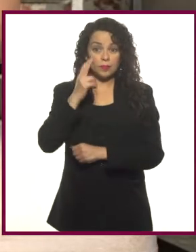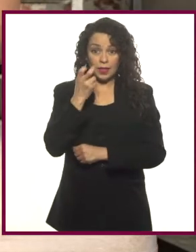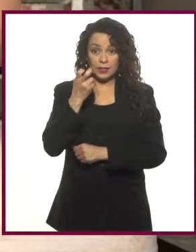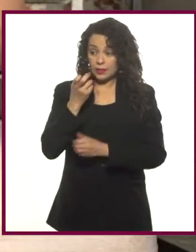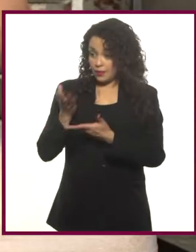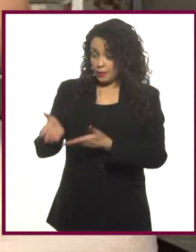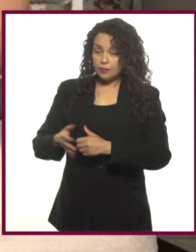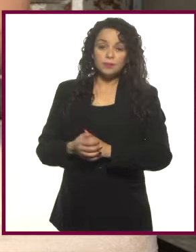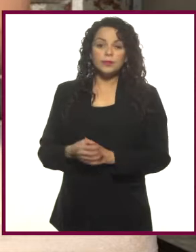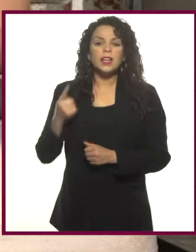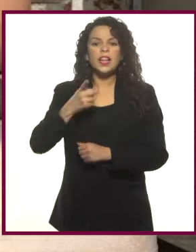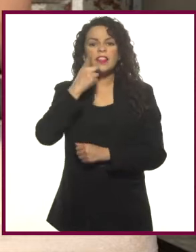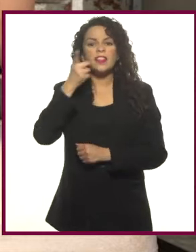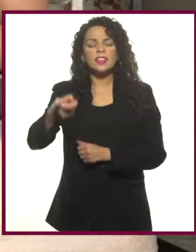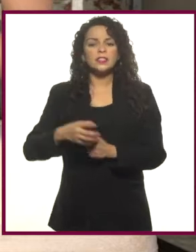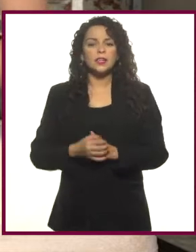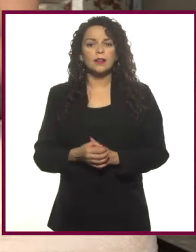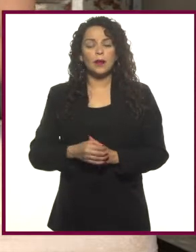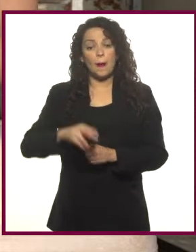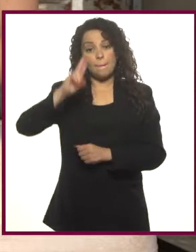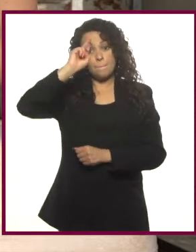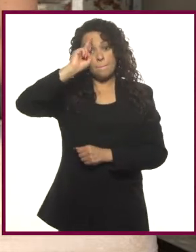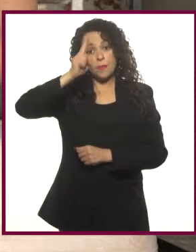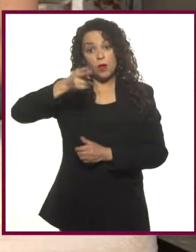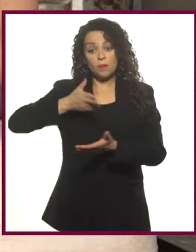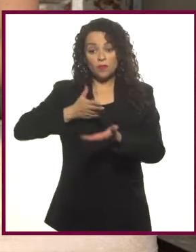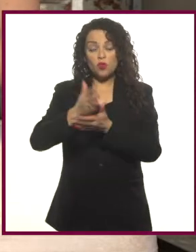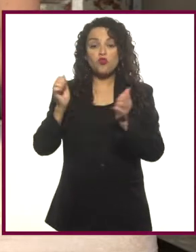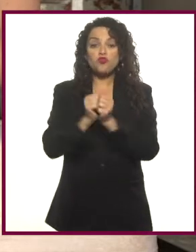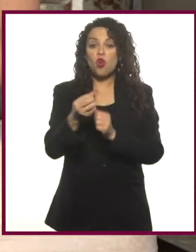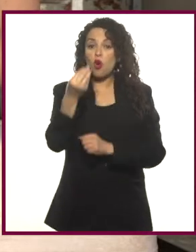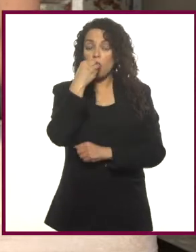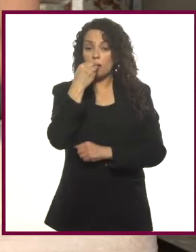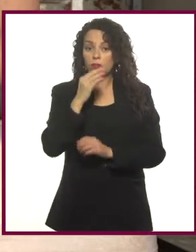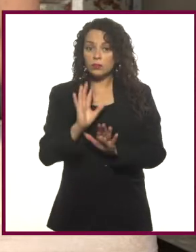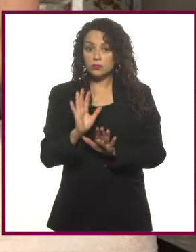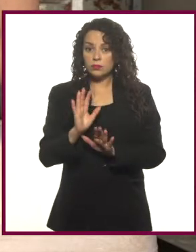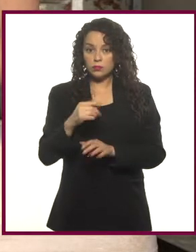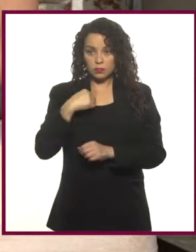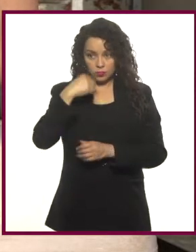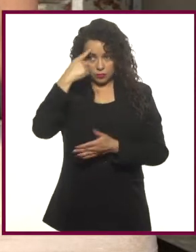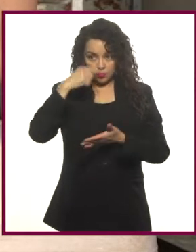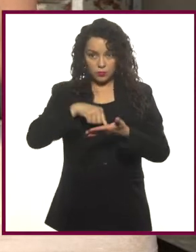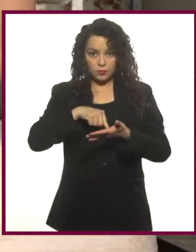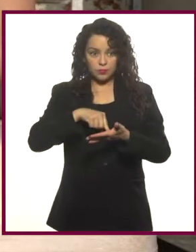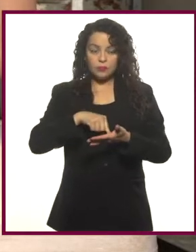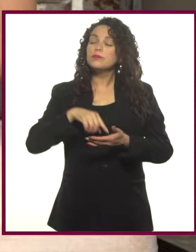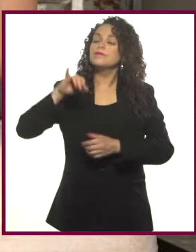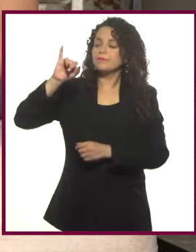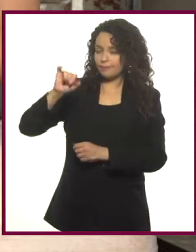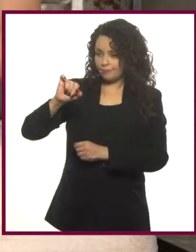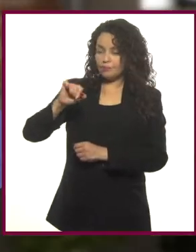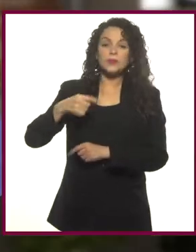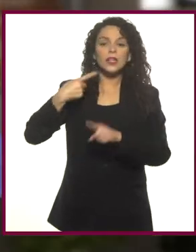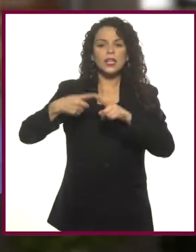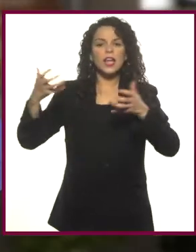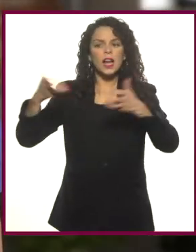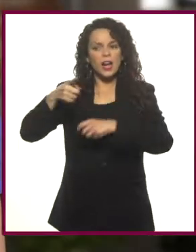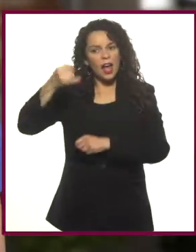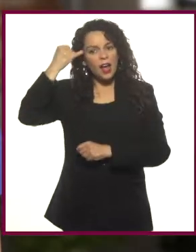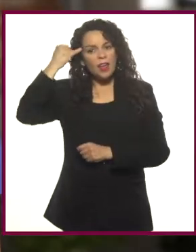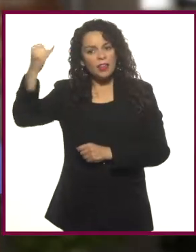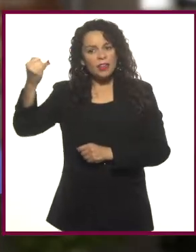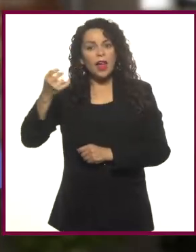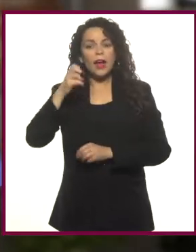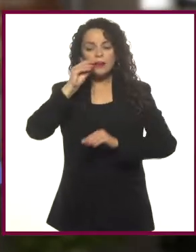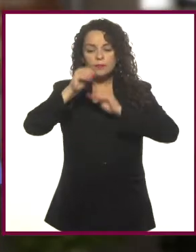símbolo? Sí, sí lo veo. ¿Qué dice? Prohibido entrar con alimentos, supongo. Así es. Quien diseñó